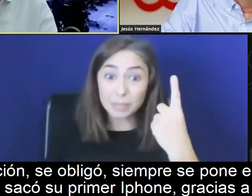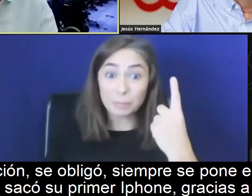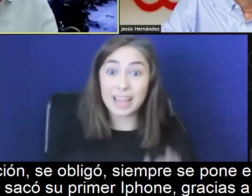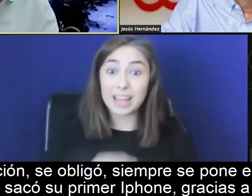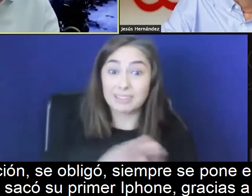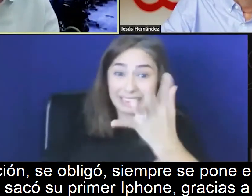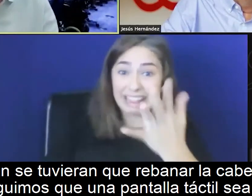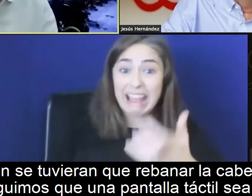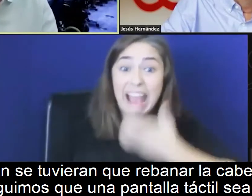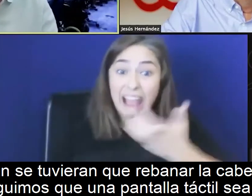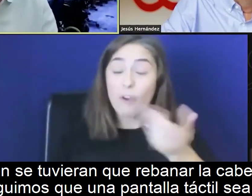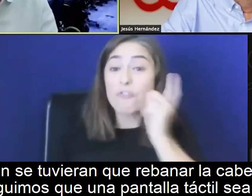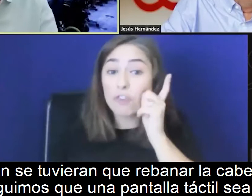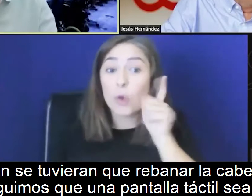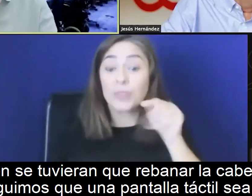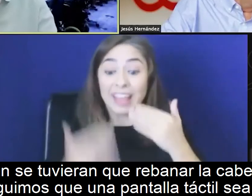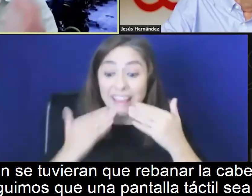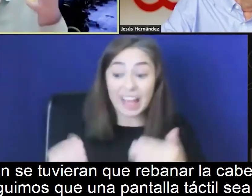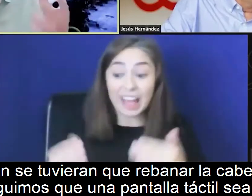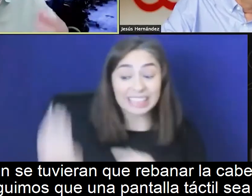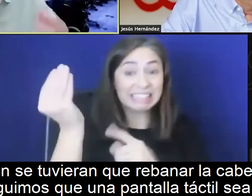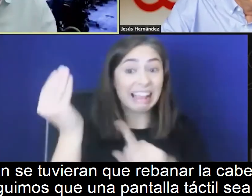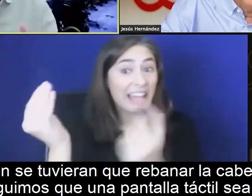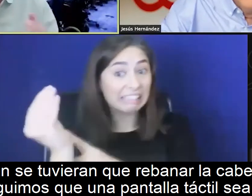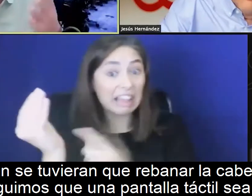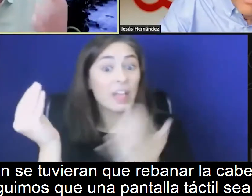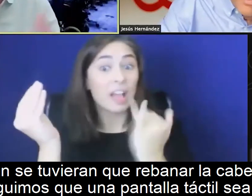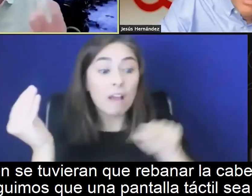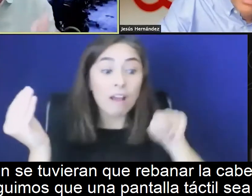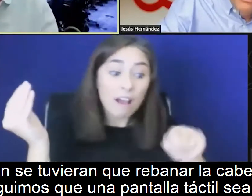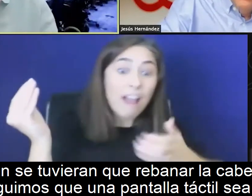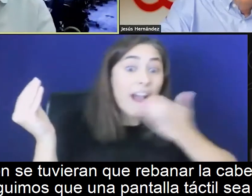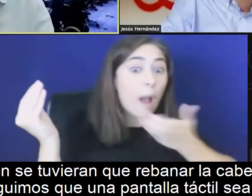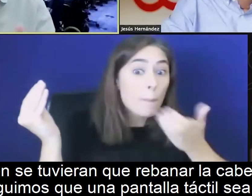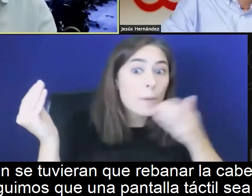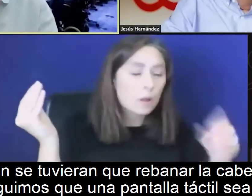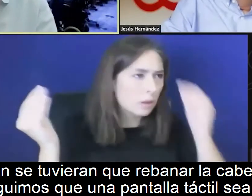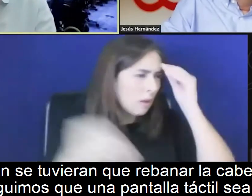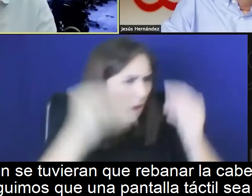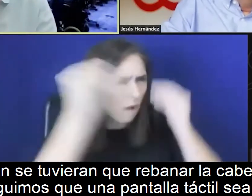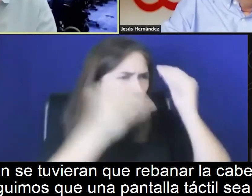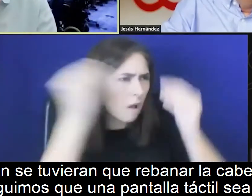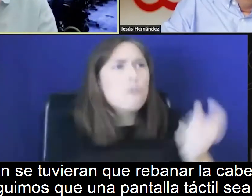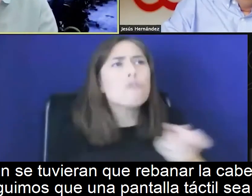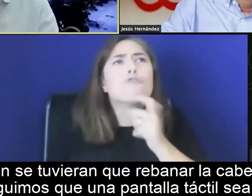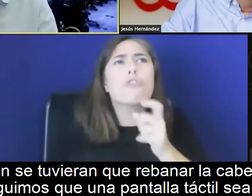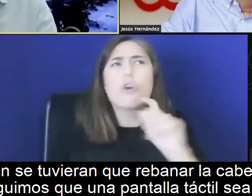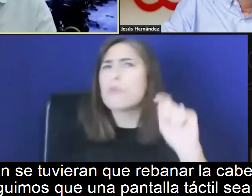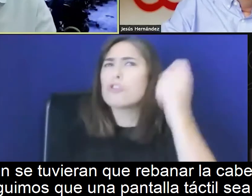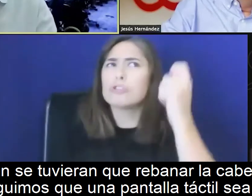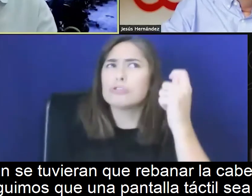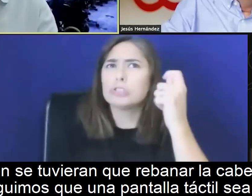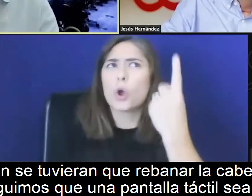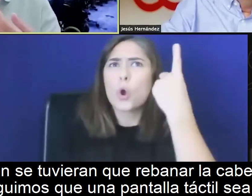gracias a que existía esa legislación, los de Apple se tuvieron que rebanar la cabeza y decir cómo conseguimos que hacer una pantalla táctil sea